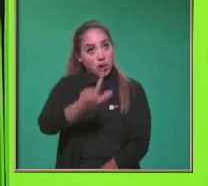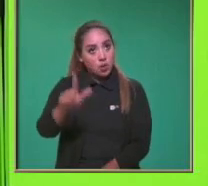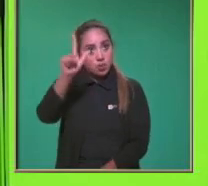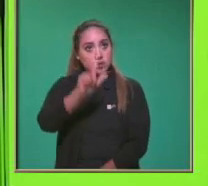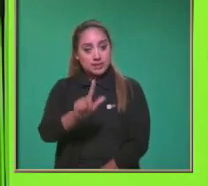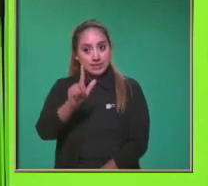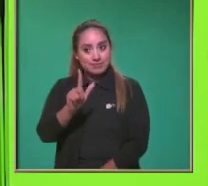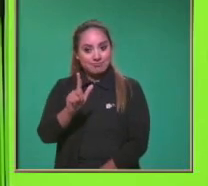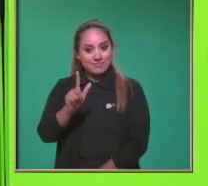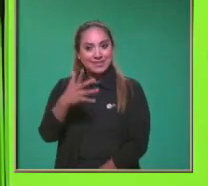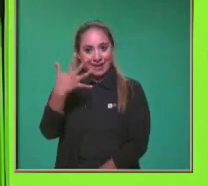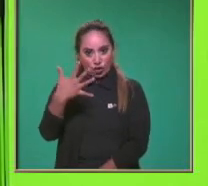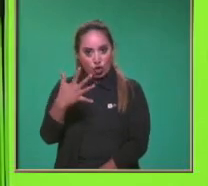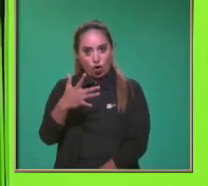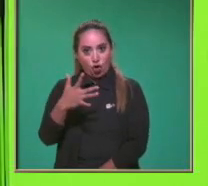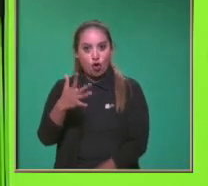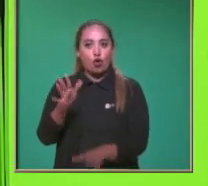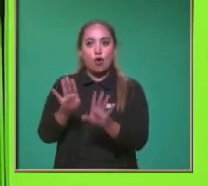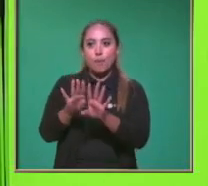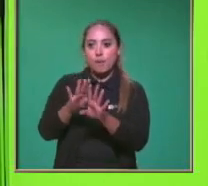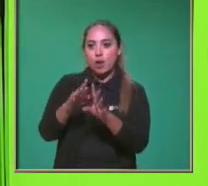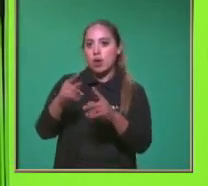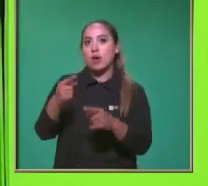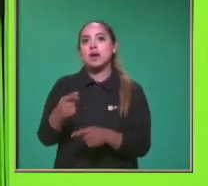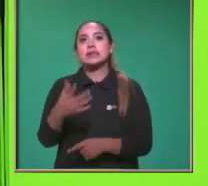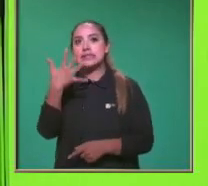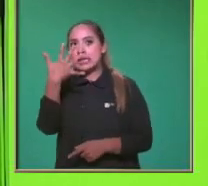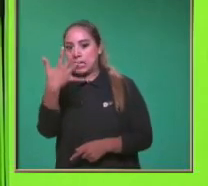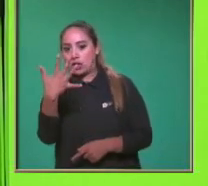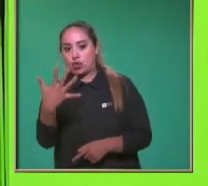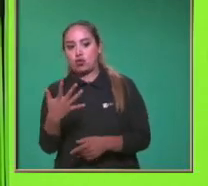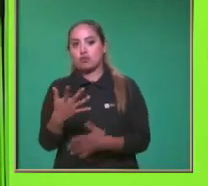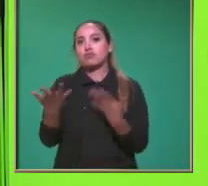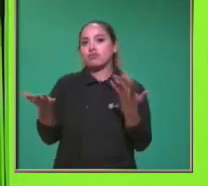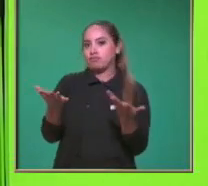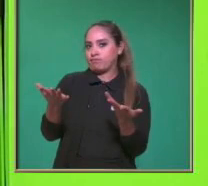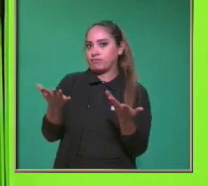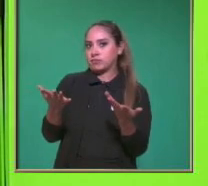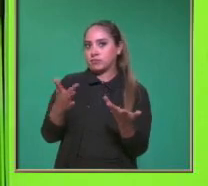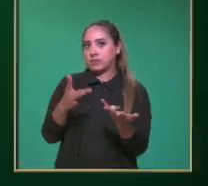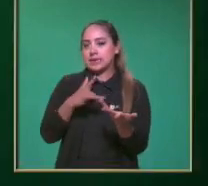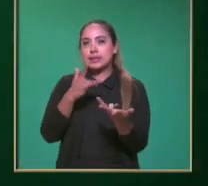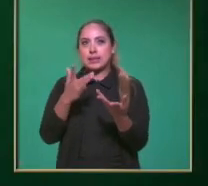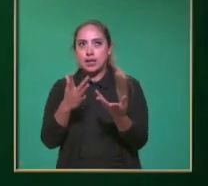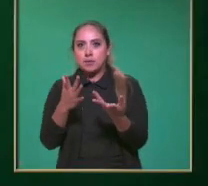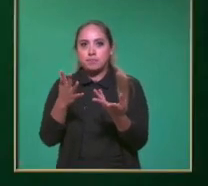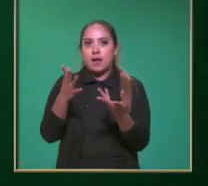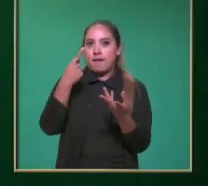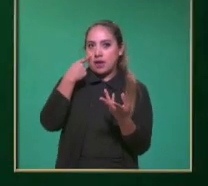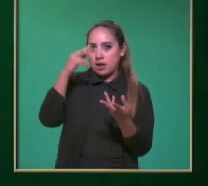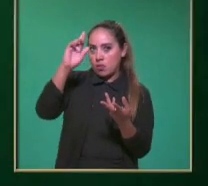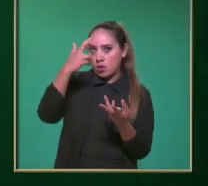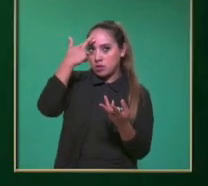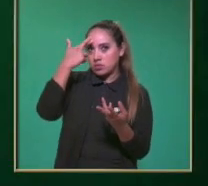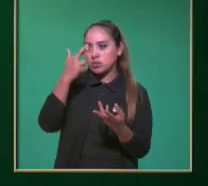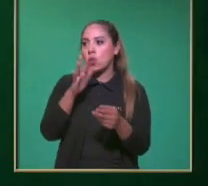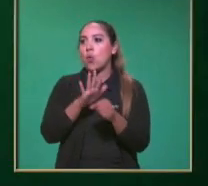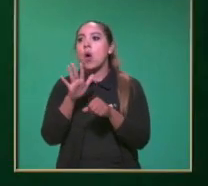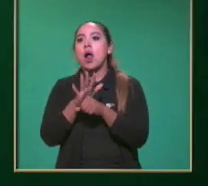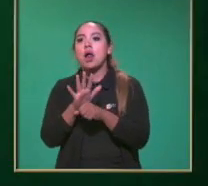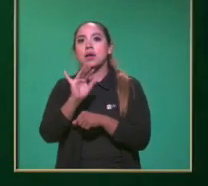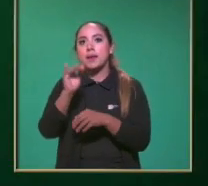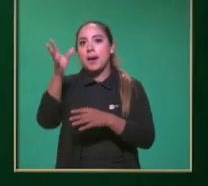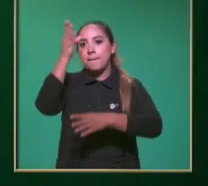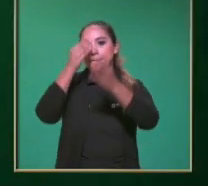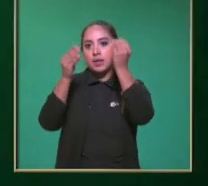los cinco sentidos? ¿Cuántos son? Cinco. ¿Recuerdas cuáles son? Vamos a ver cuáles son y vamos a